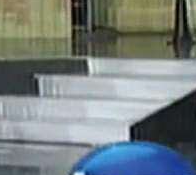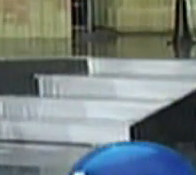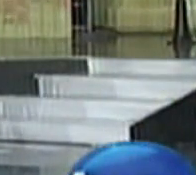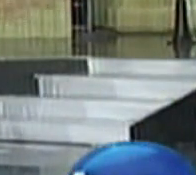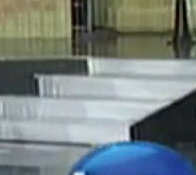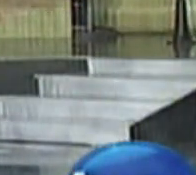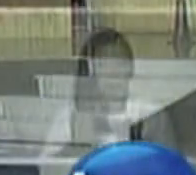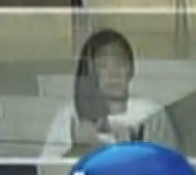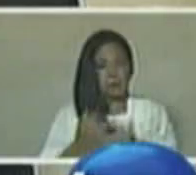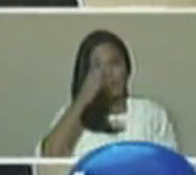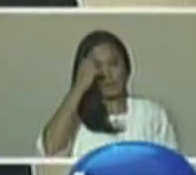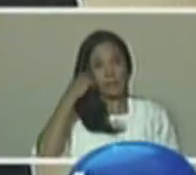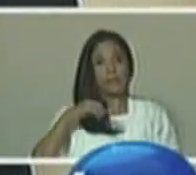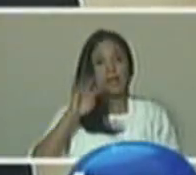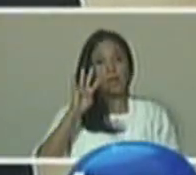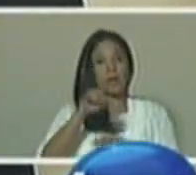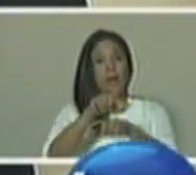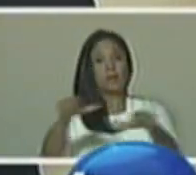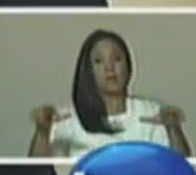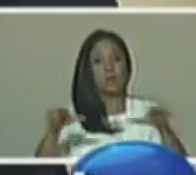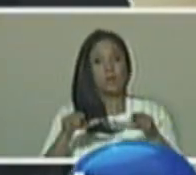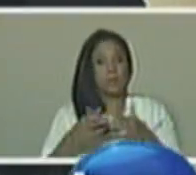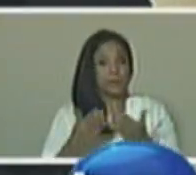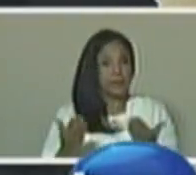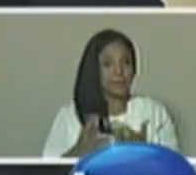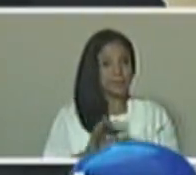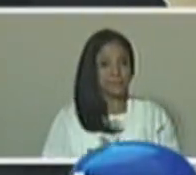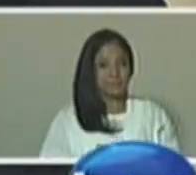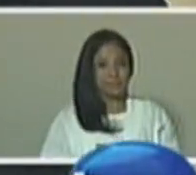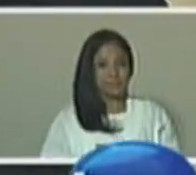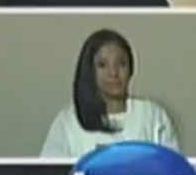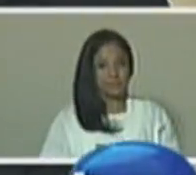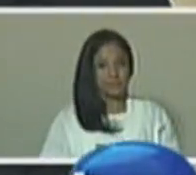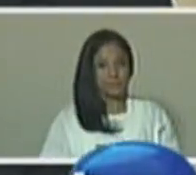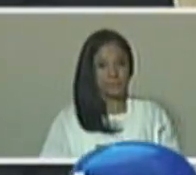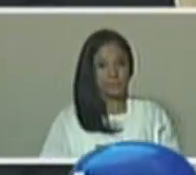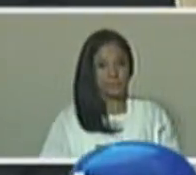Y ahora sí, el cuarto lugar es para Juan David.